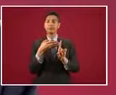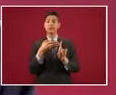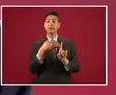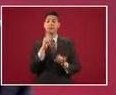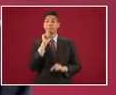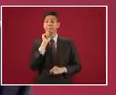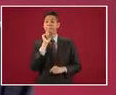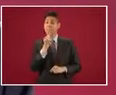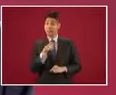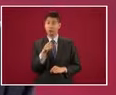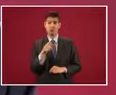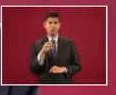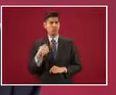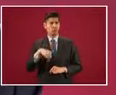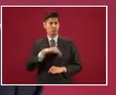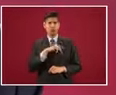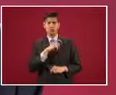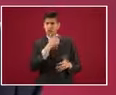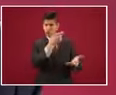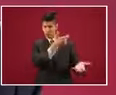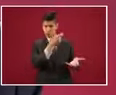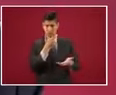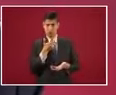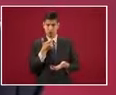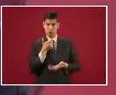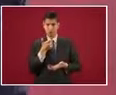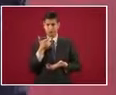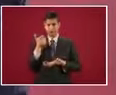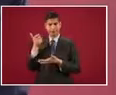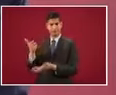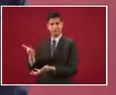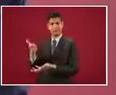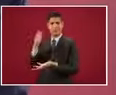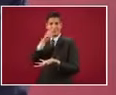se va a utilizar ese dinero para